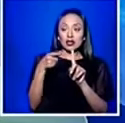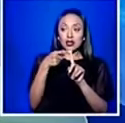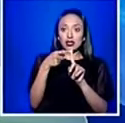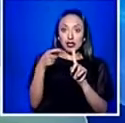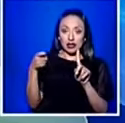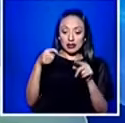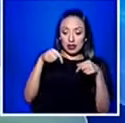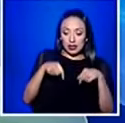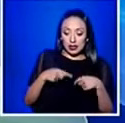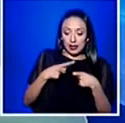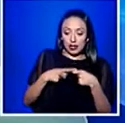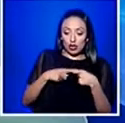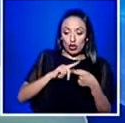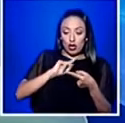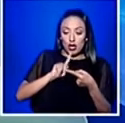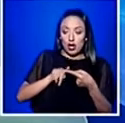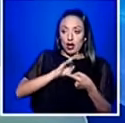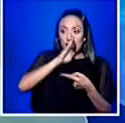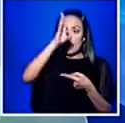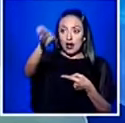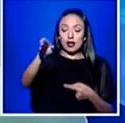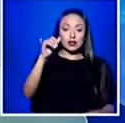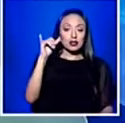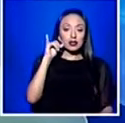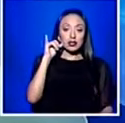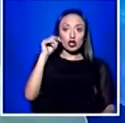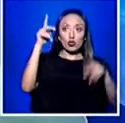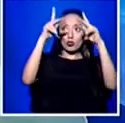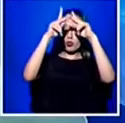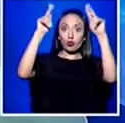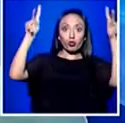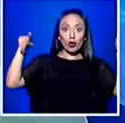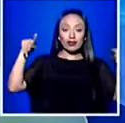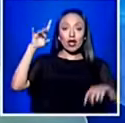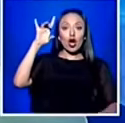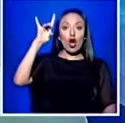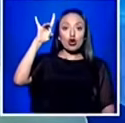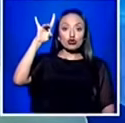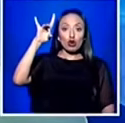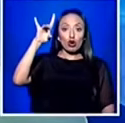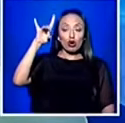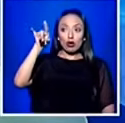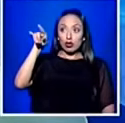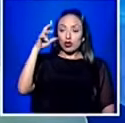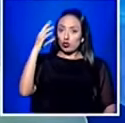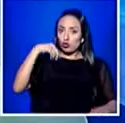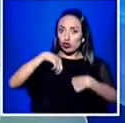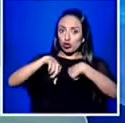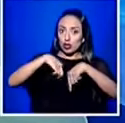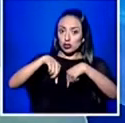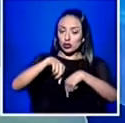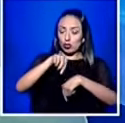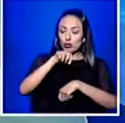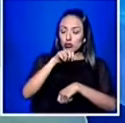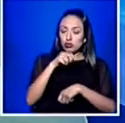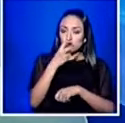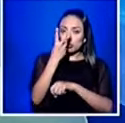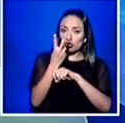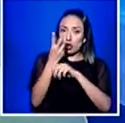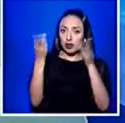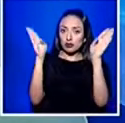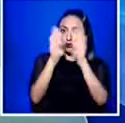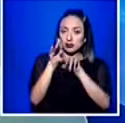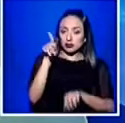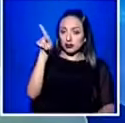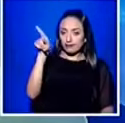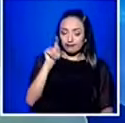el sentido Quito hacia Los Valles, en la altura del puente 8. Esto es sumamente necesario que usted lo tome en cuenta porque es una zona muy transitada, sobre todo a esta hora. Además,